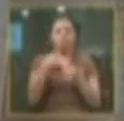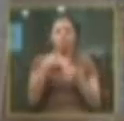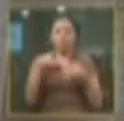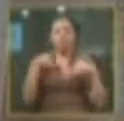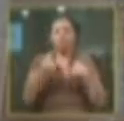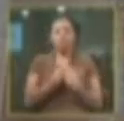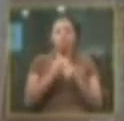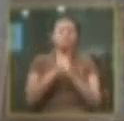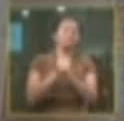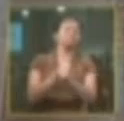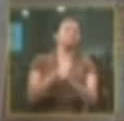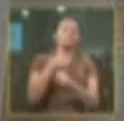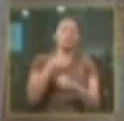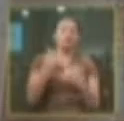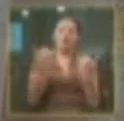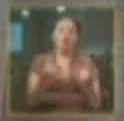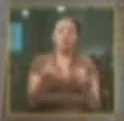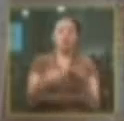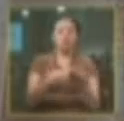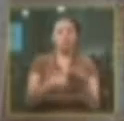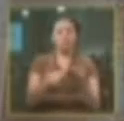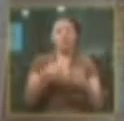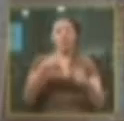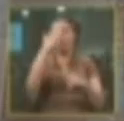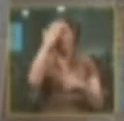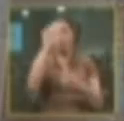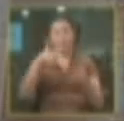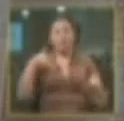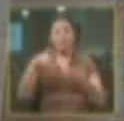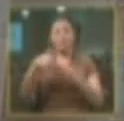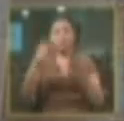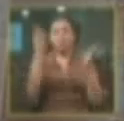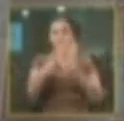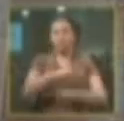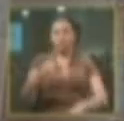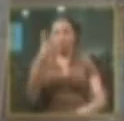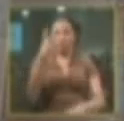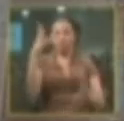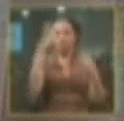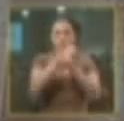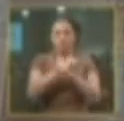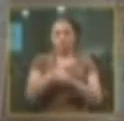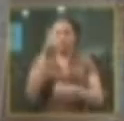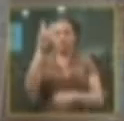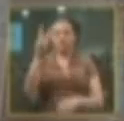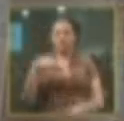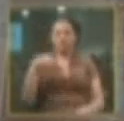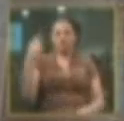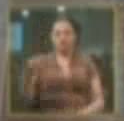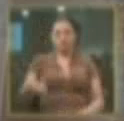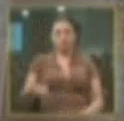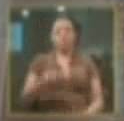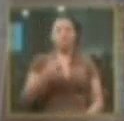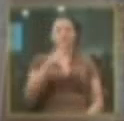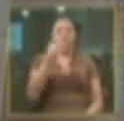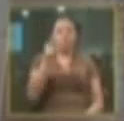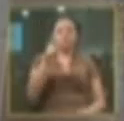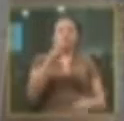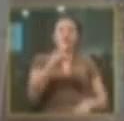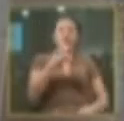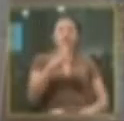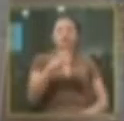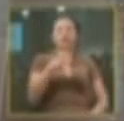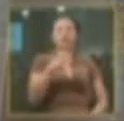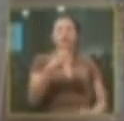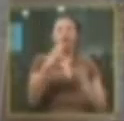tendremos que hacer el debate hoy día, porque el plazo termina a las 12 de la noche del día viernes. Y si ustedes calculan los plazos como